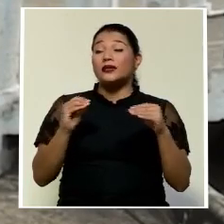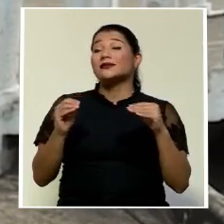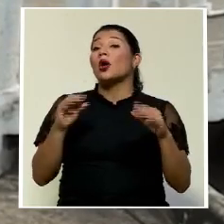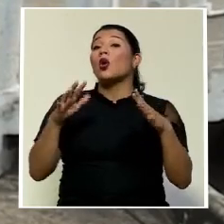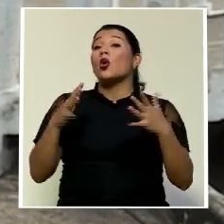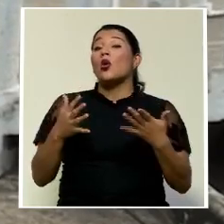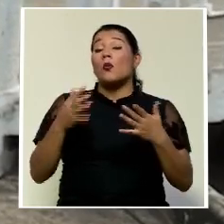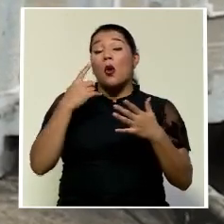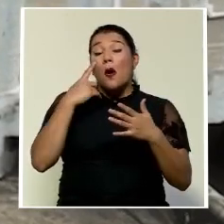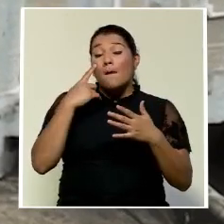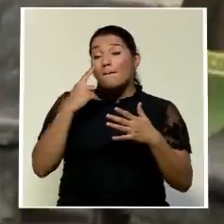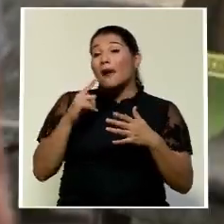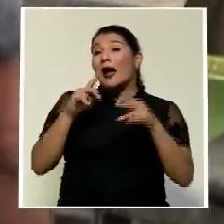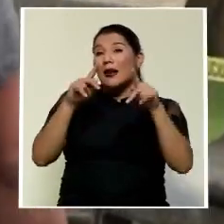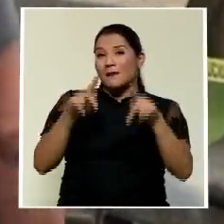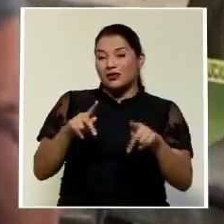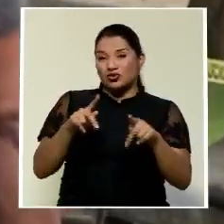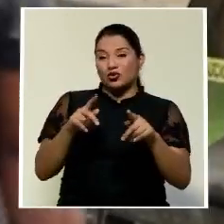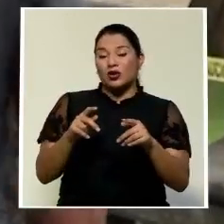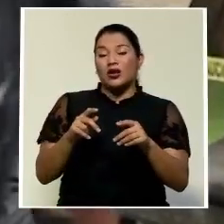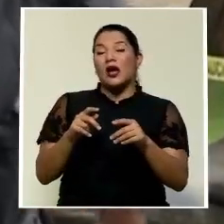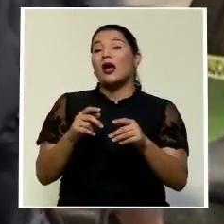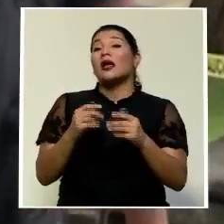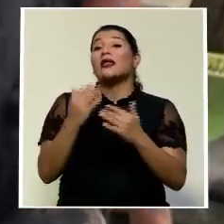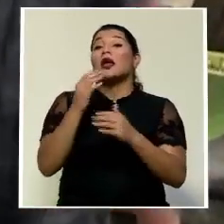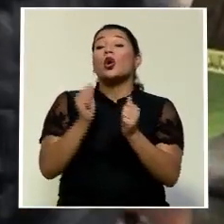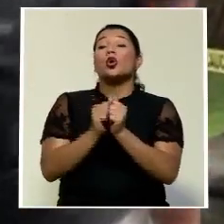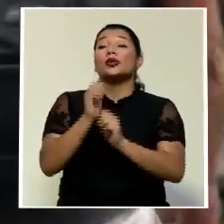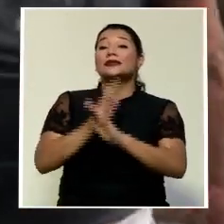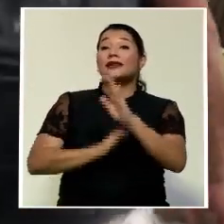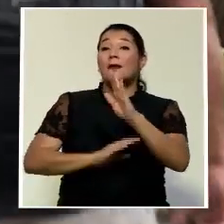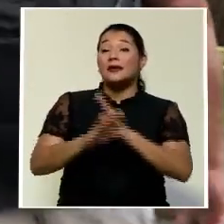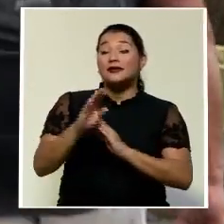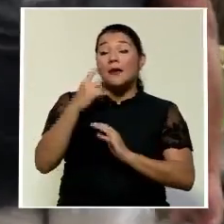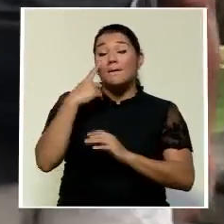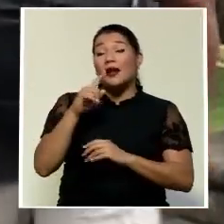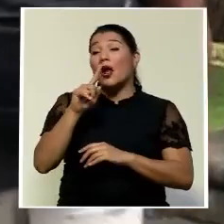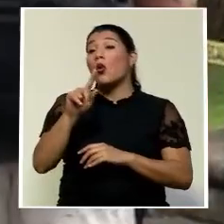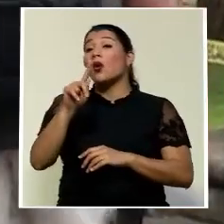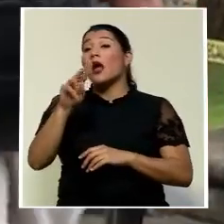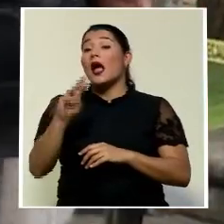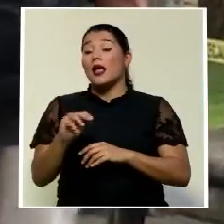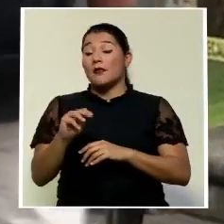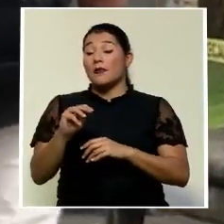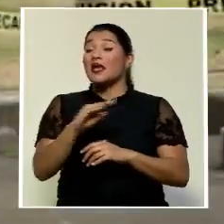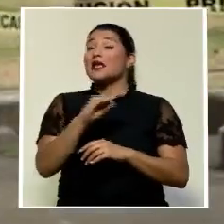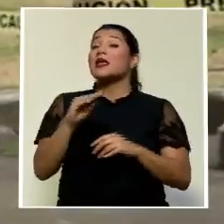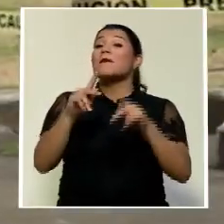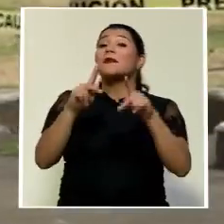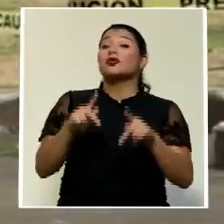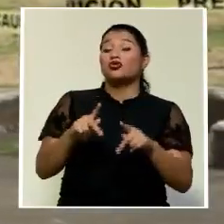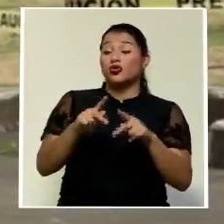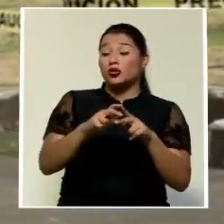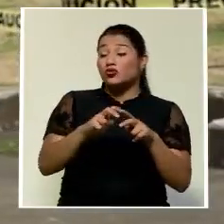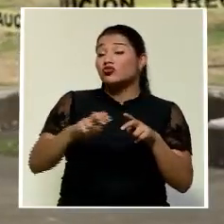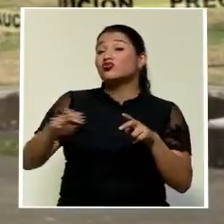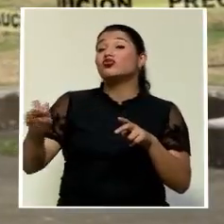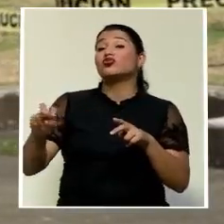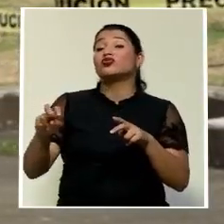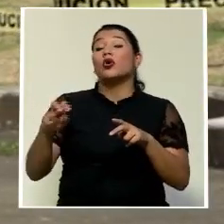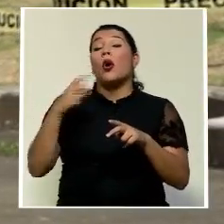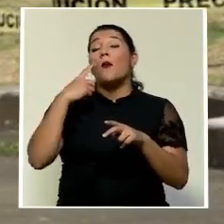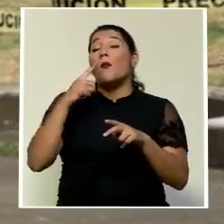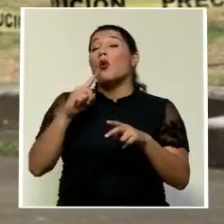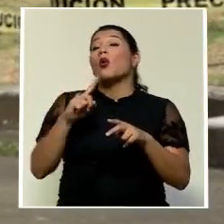por razones de personas con movilidad por kilómetro cuadrado y razón de personas con traslado por kilómetro cuadrado, donde el cantón